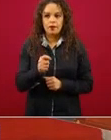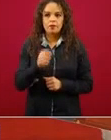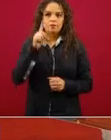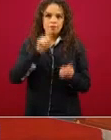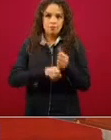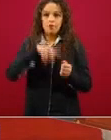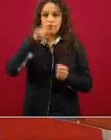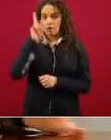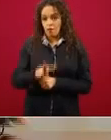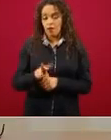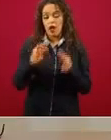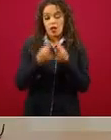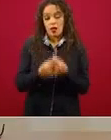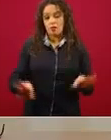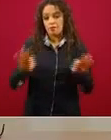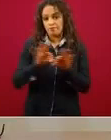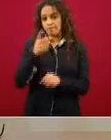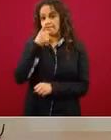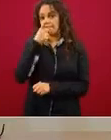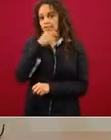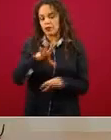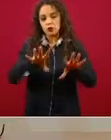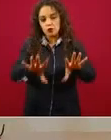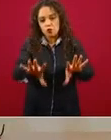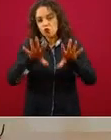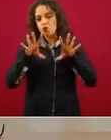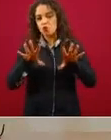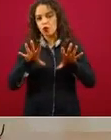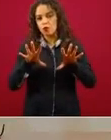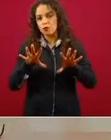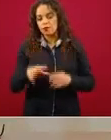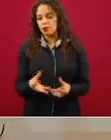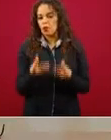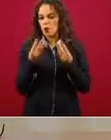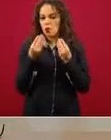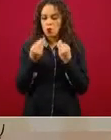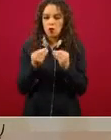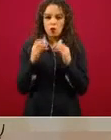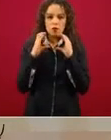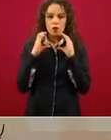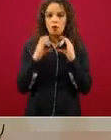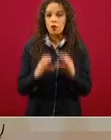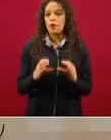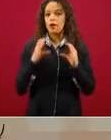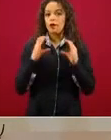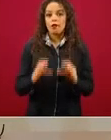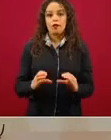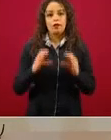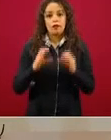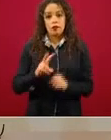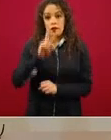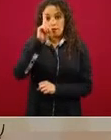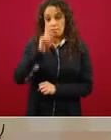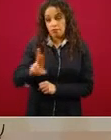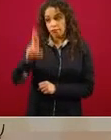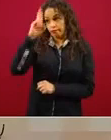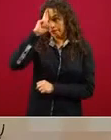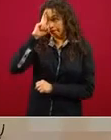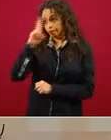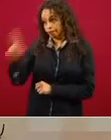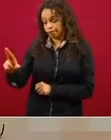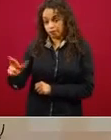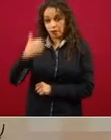de destacar, que es de gran cautela, gran cautela. Mis respetos por los 32